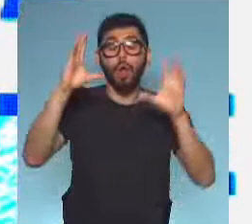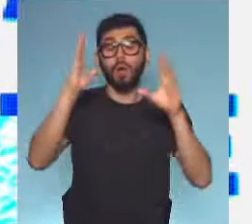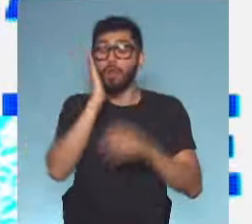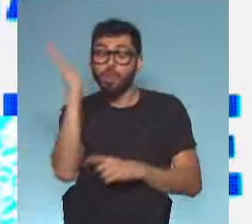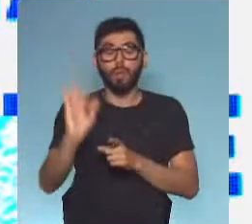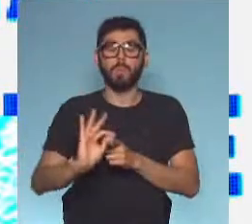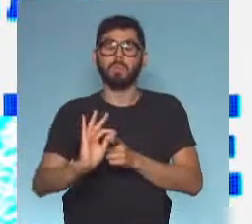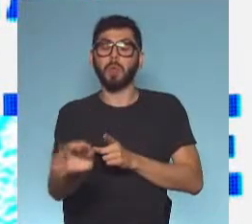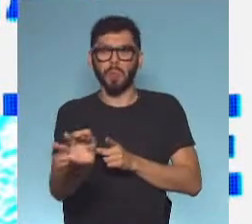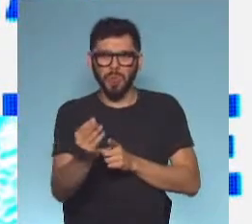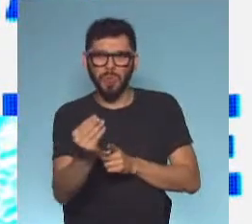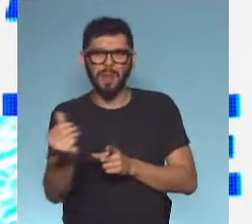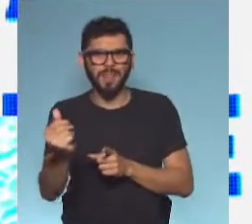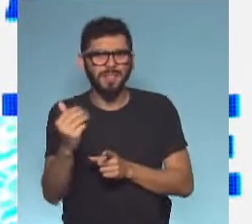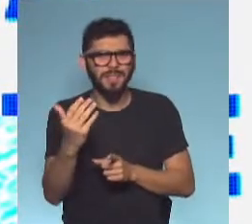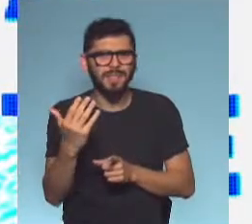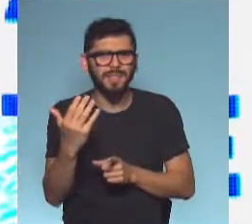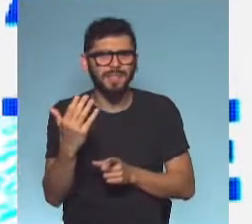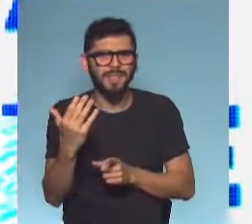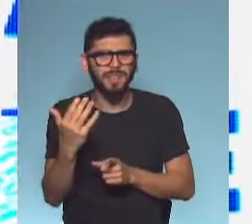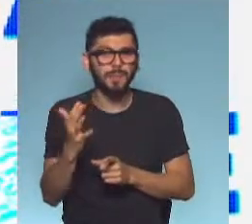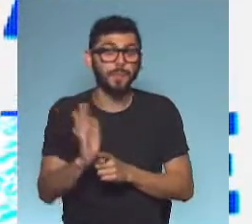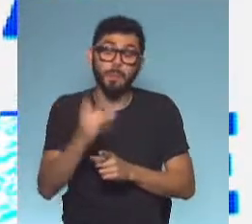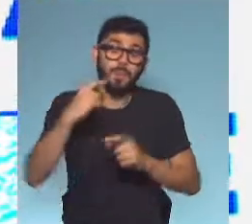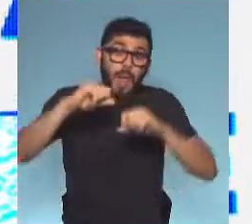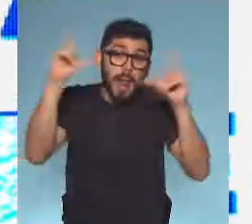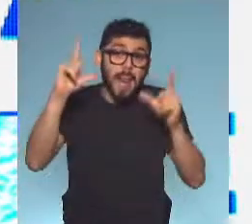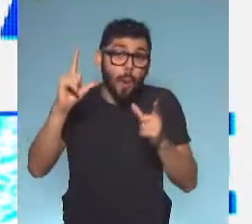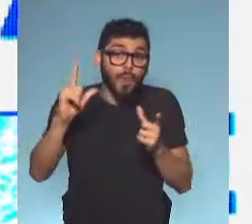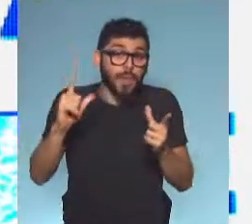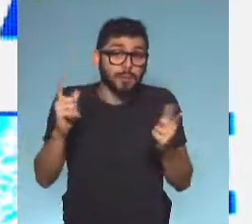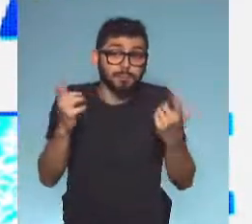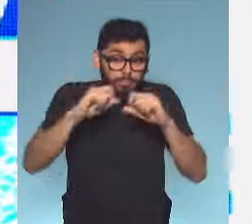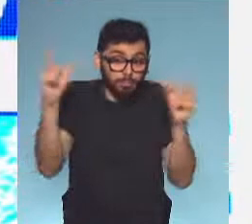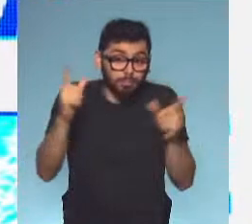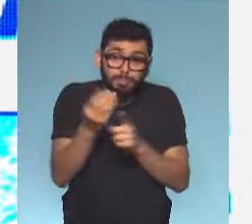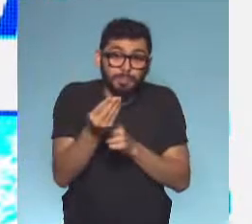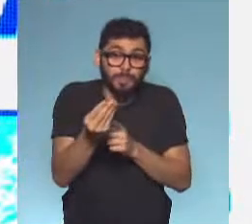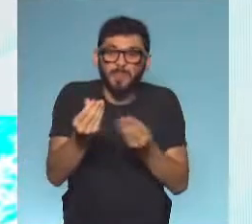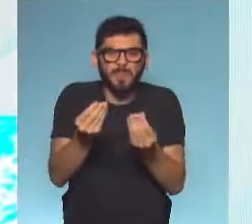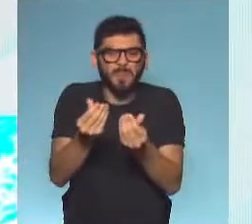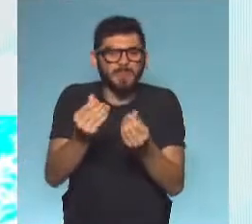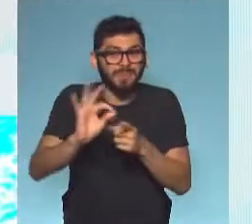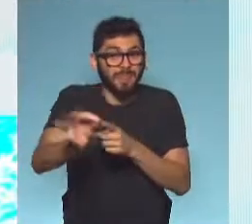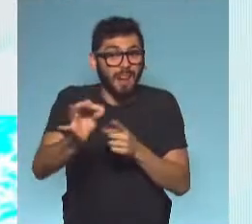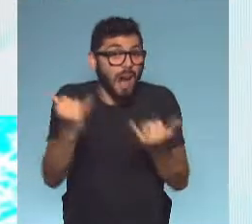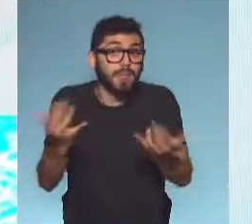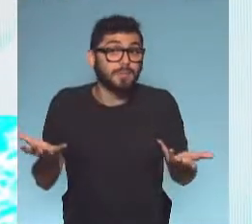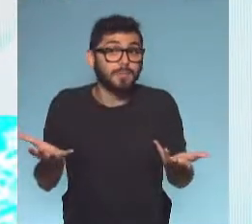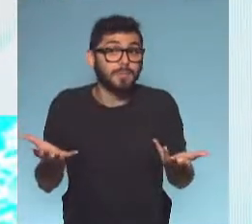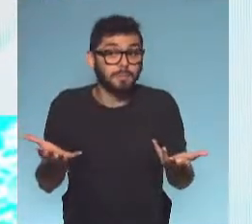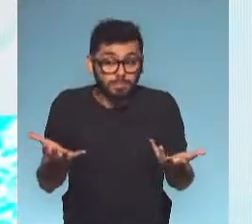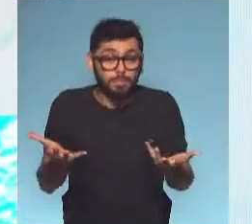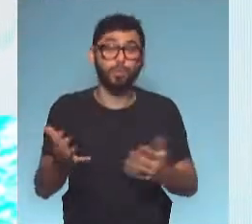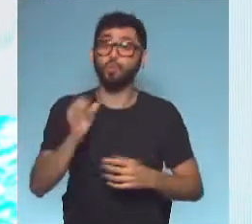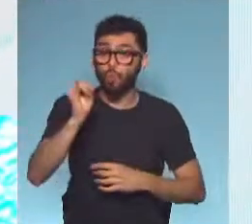que quizás te levantás y te levantás con eyaculación. Sí, sí, puede llegar a ser que uno